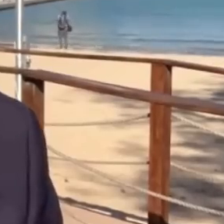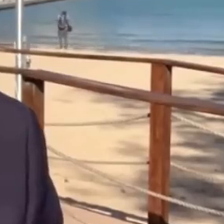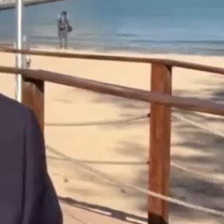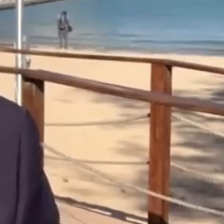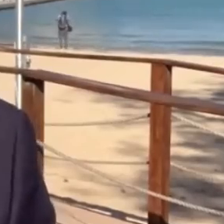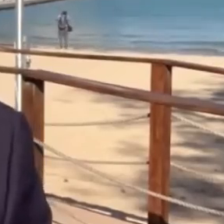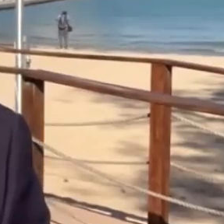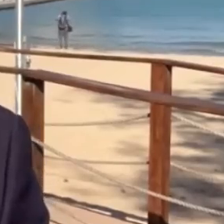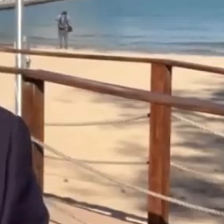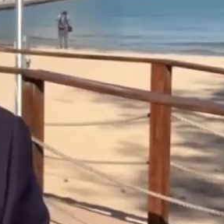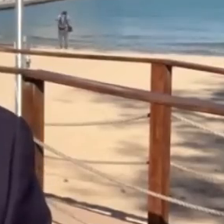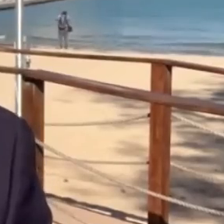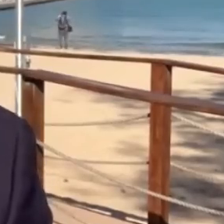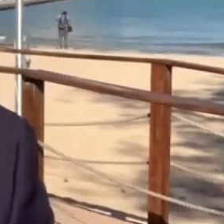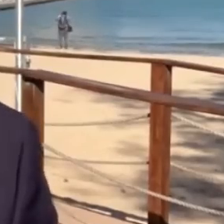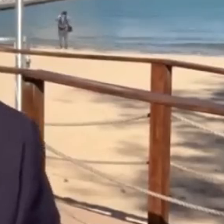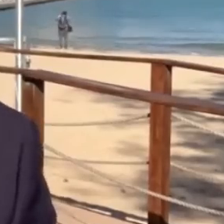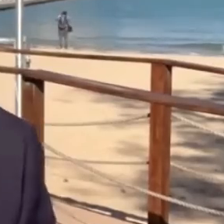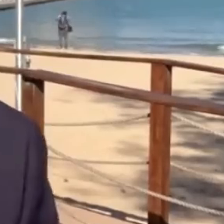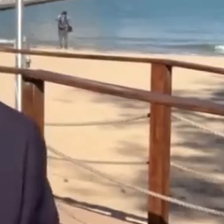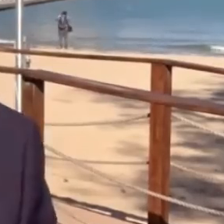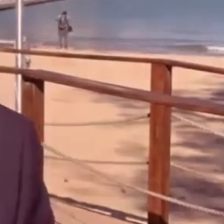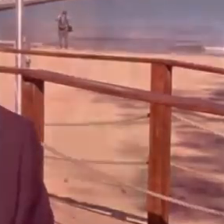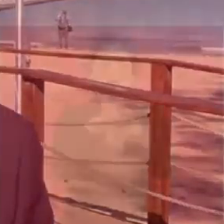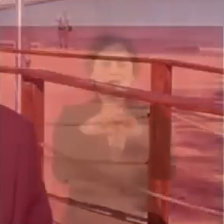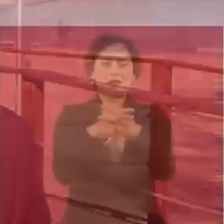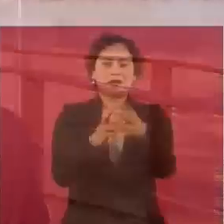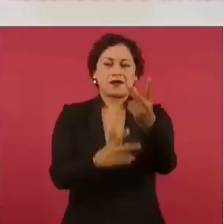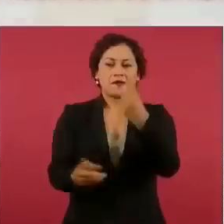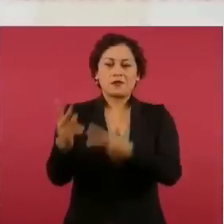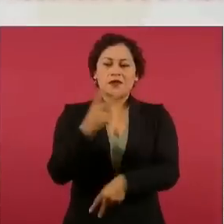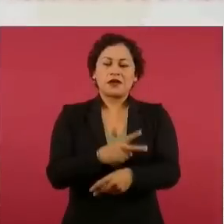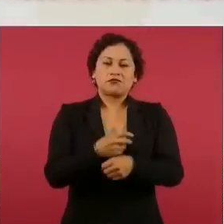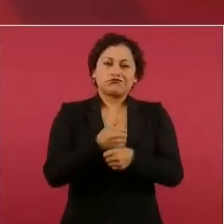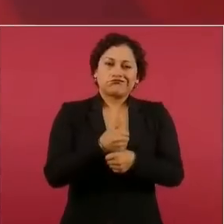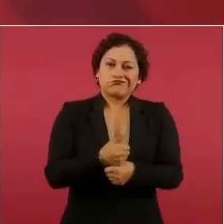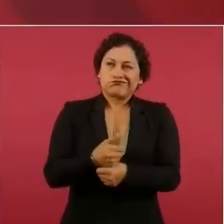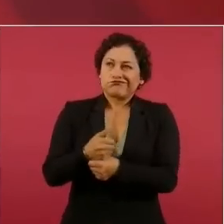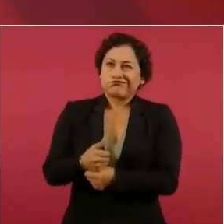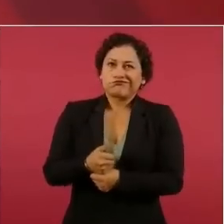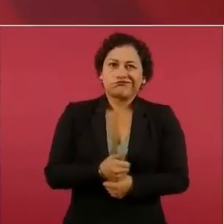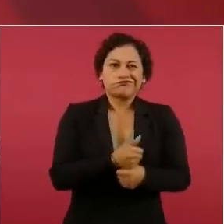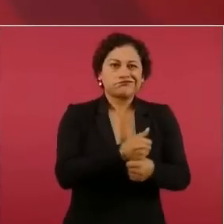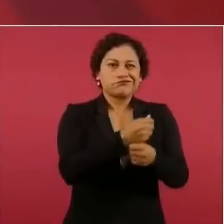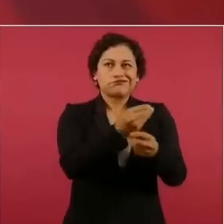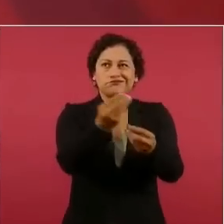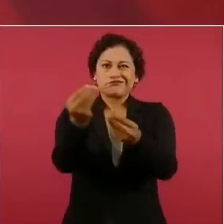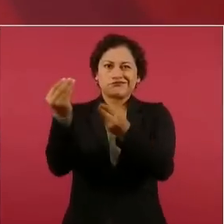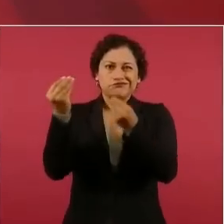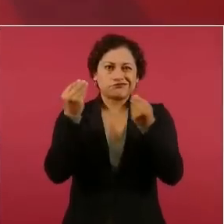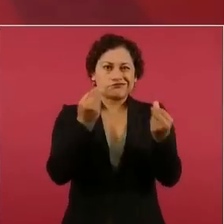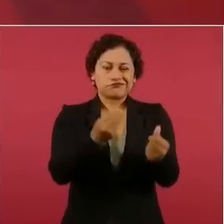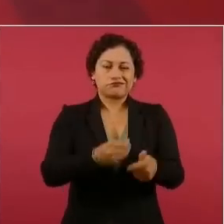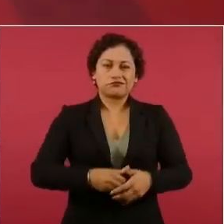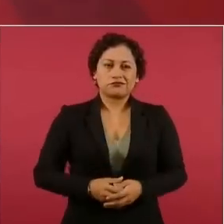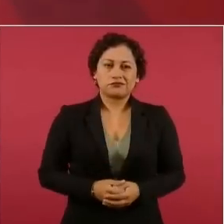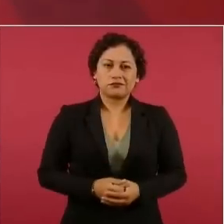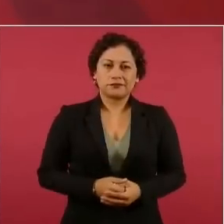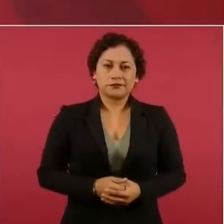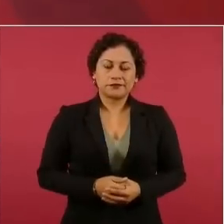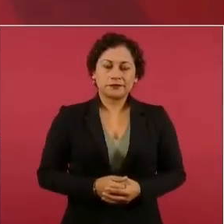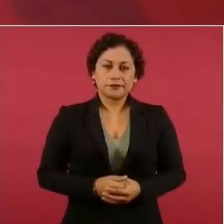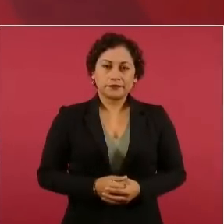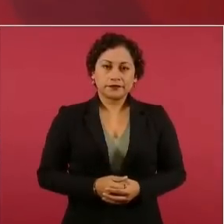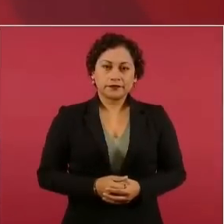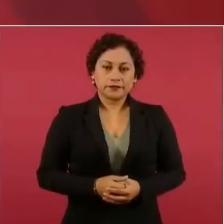López Obrador el presidente de México desata estas pasiones Hazle un hijo a mi esposa le gritó